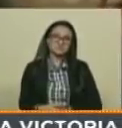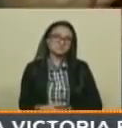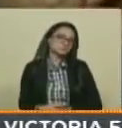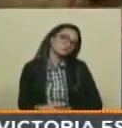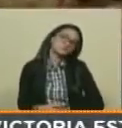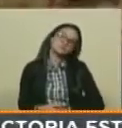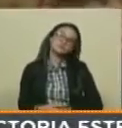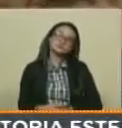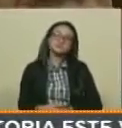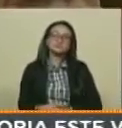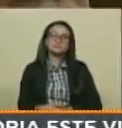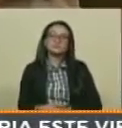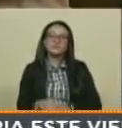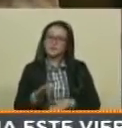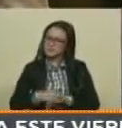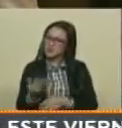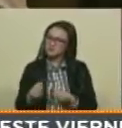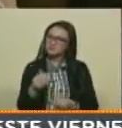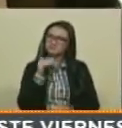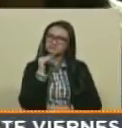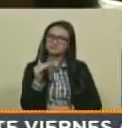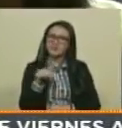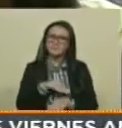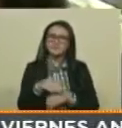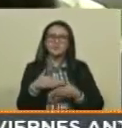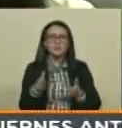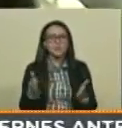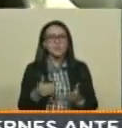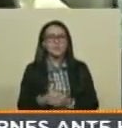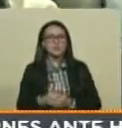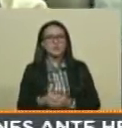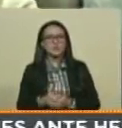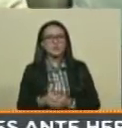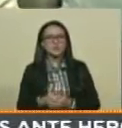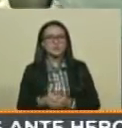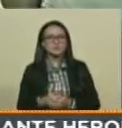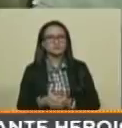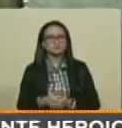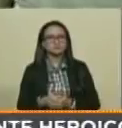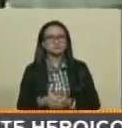Pero, ¿por qué no hicieron nada? Pues el Ministerio Público no es que lidera la acción penal.